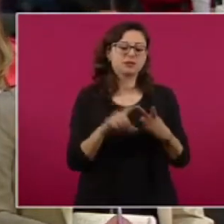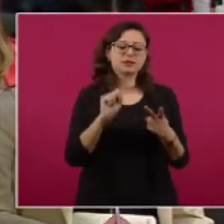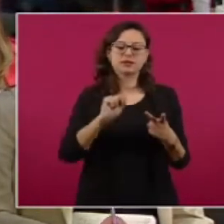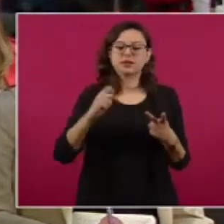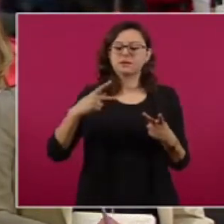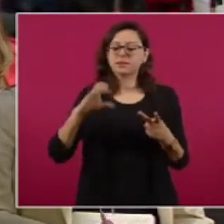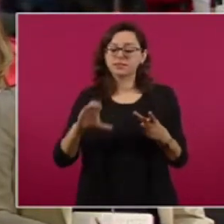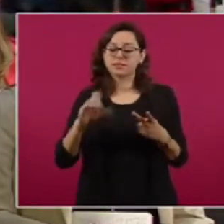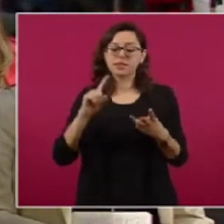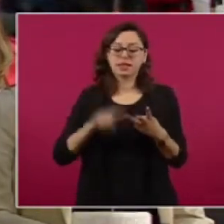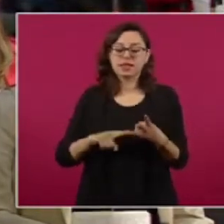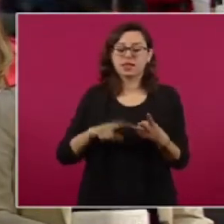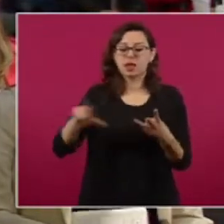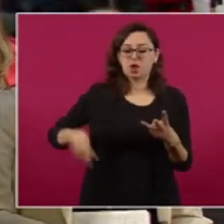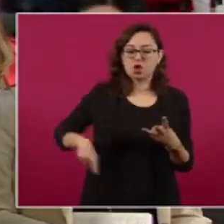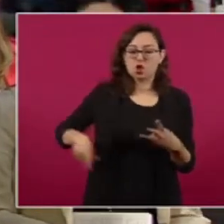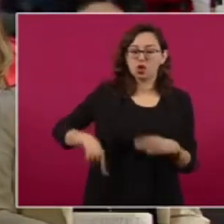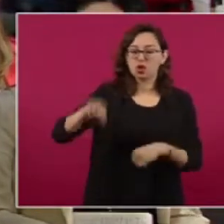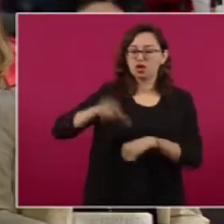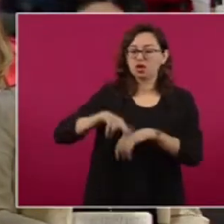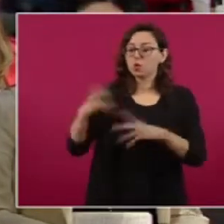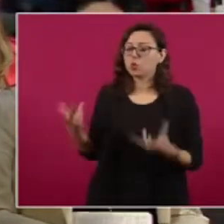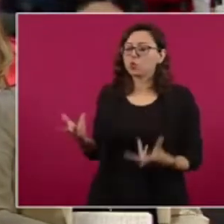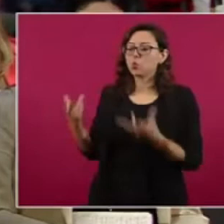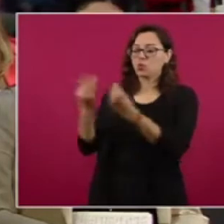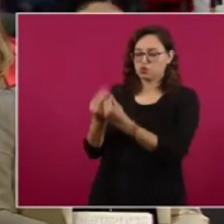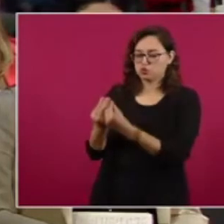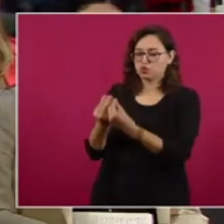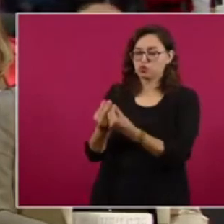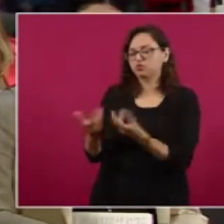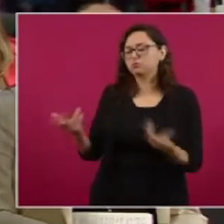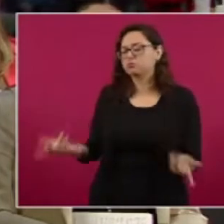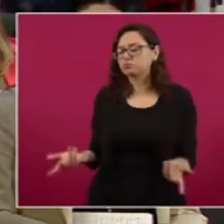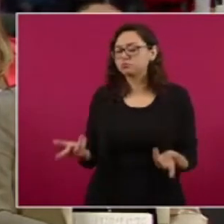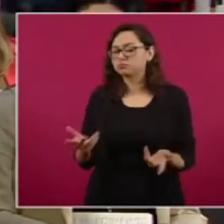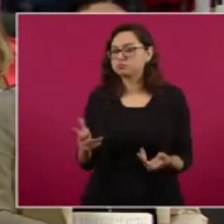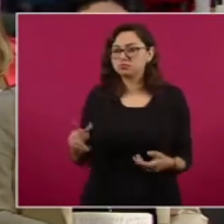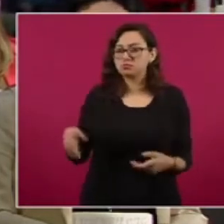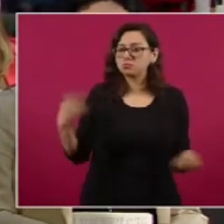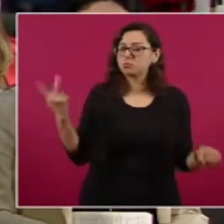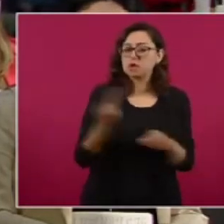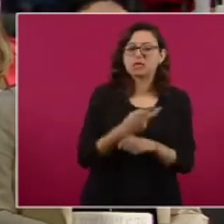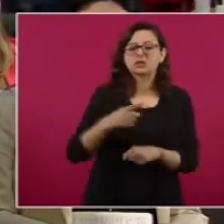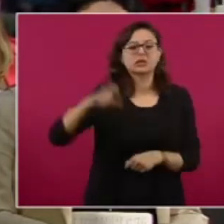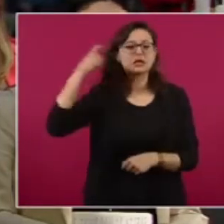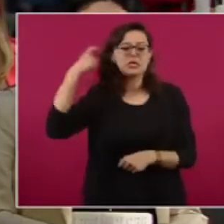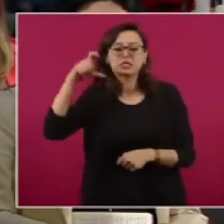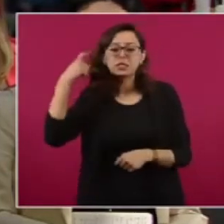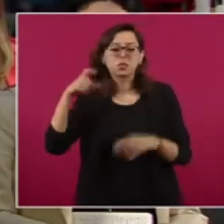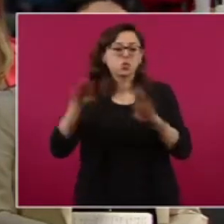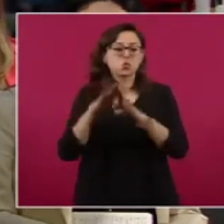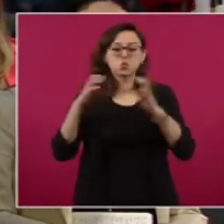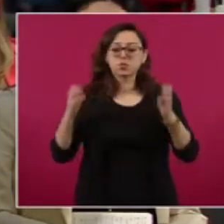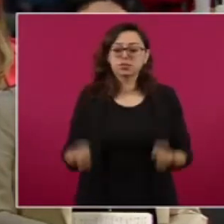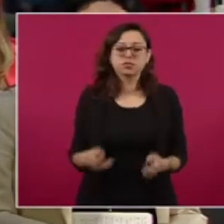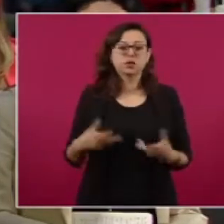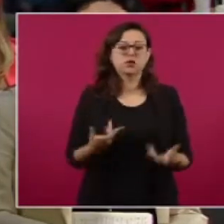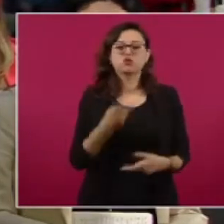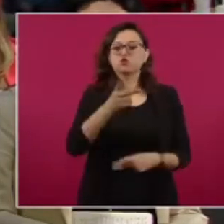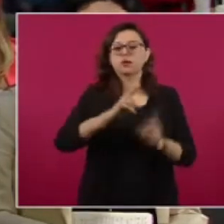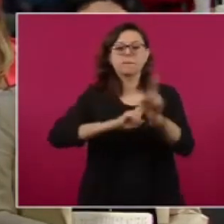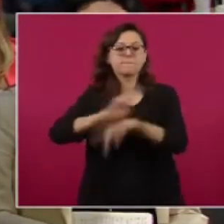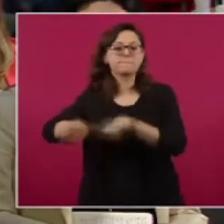con el gobernador Mauricio Curi. ¿No le comentaron algo respecto? ¿Qué hay? ¿Cómo ven a Querétaro? Y también invitarlo, ¿usted cuándo va a